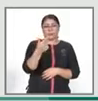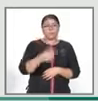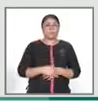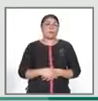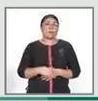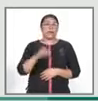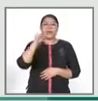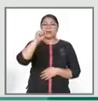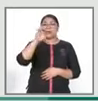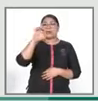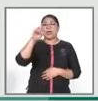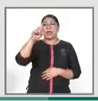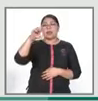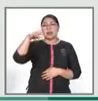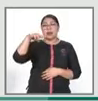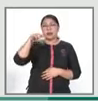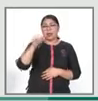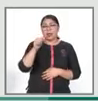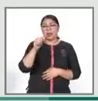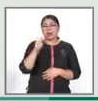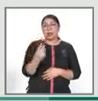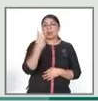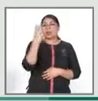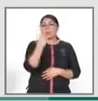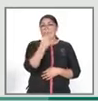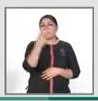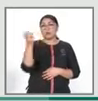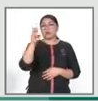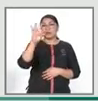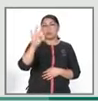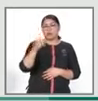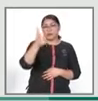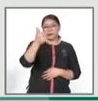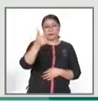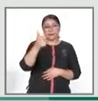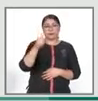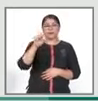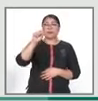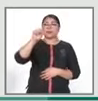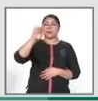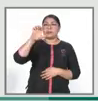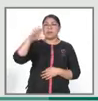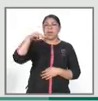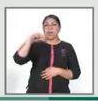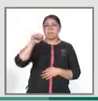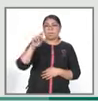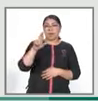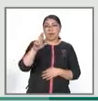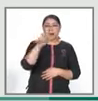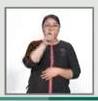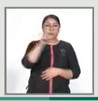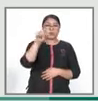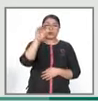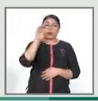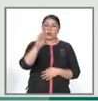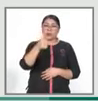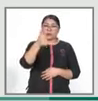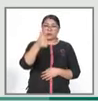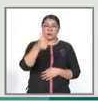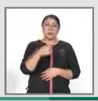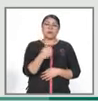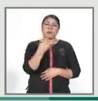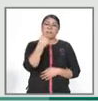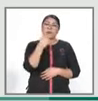casos Sedena ha atendido a 346 casos semar 196 casos